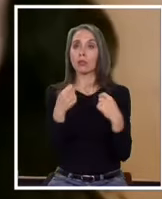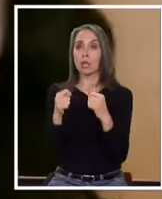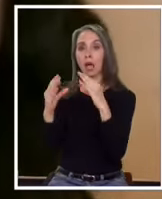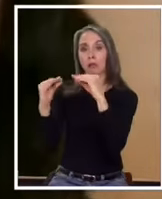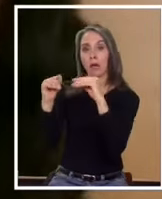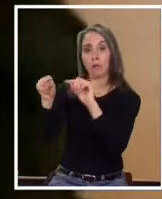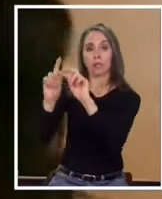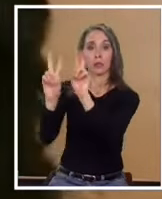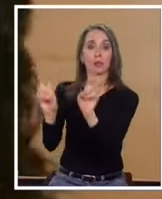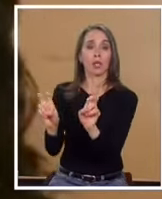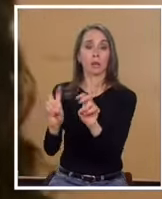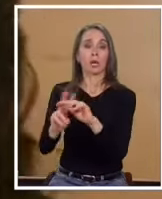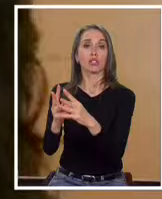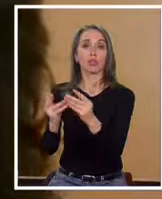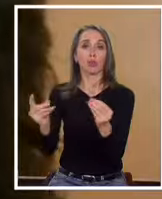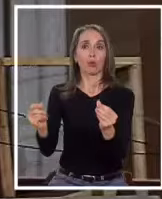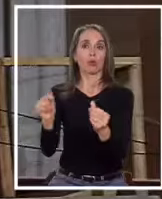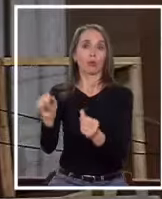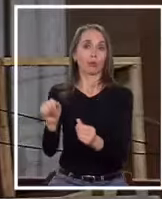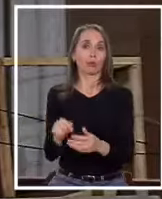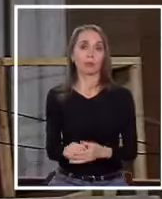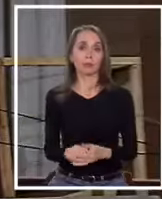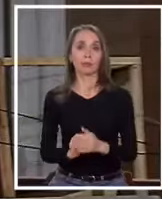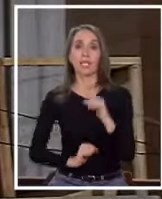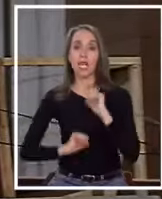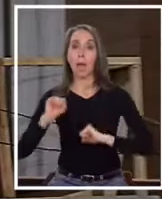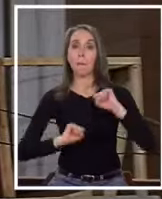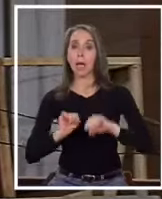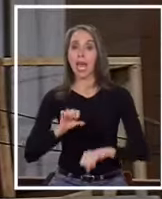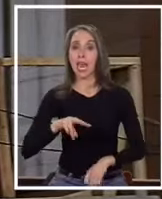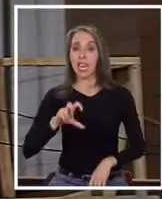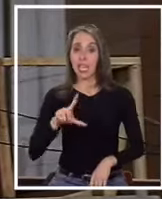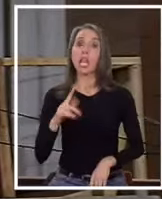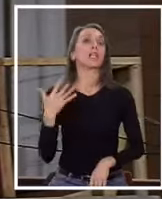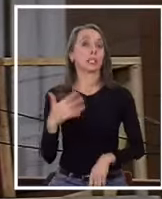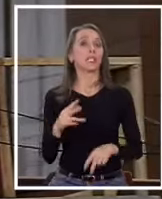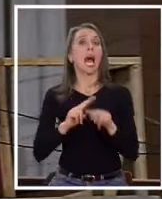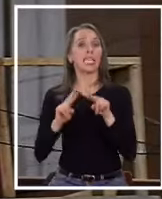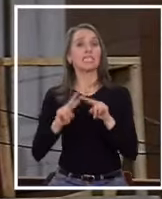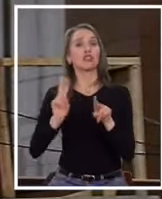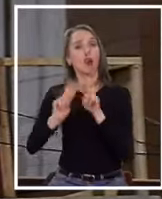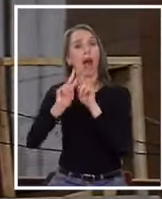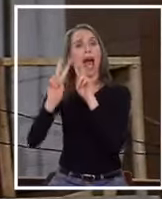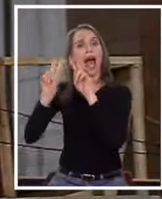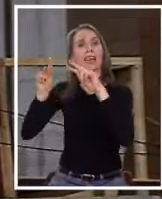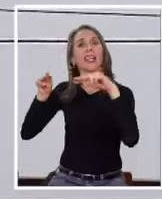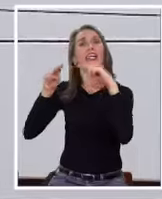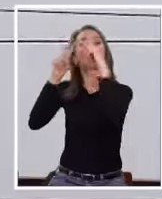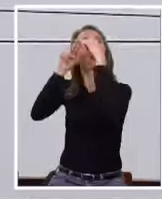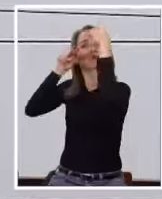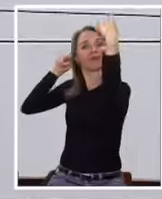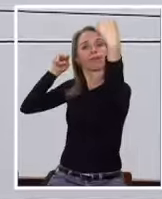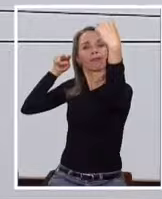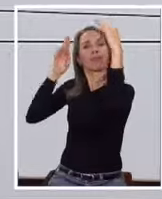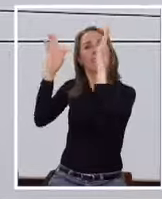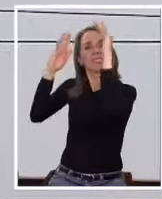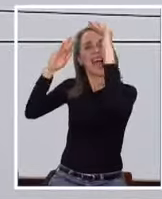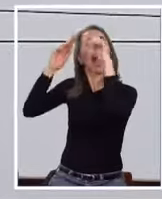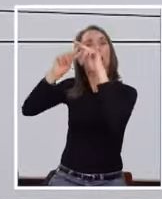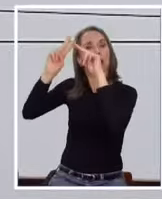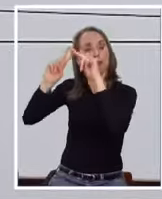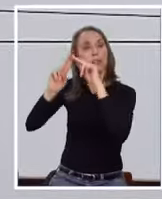estos temas para poder dar una solución estructural. Desde la empresa señalan haber realizado trabajos para reforzar y proteger la red y dicen